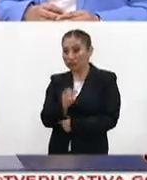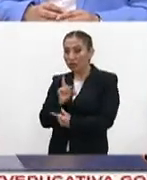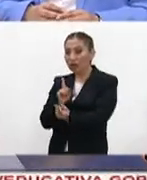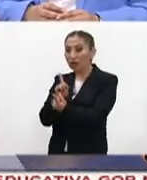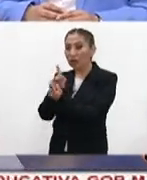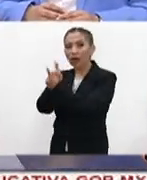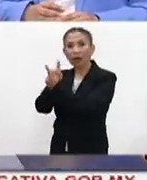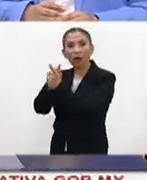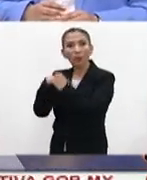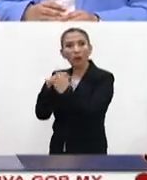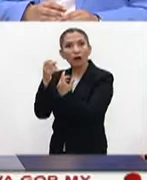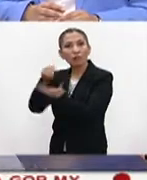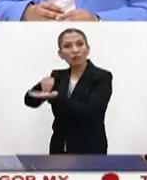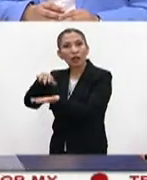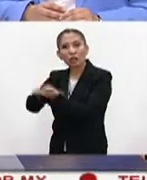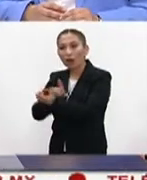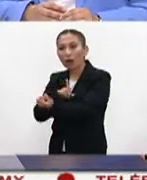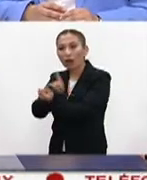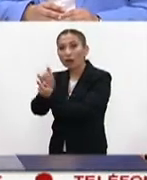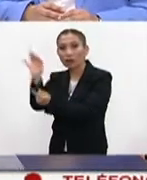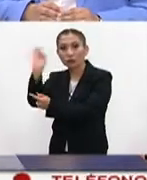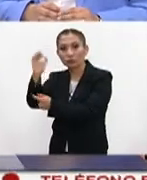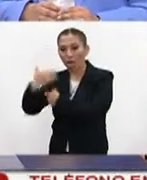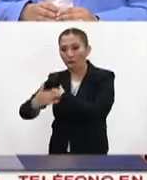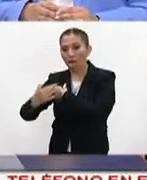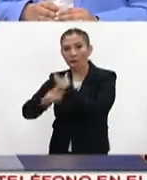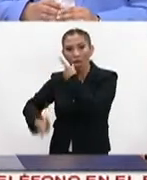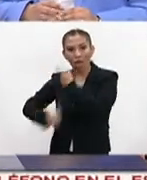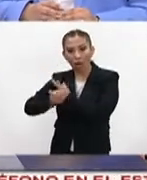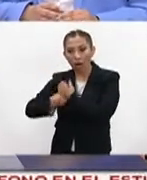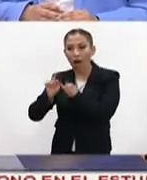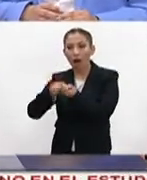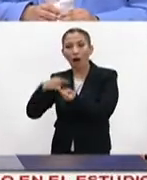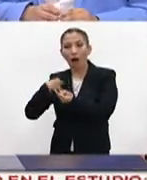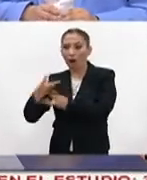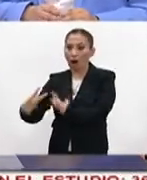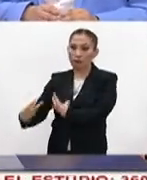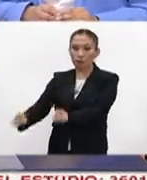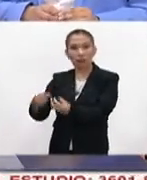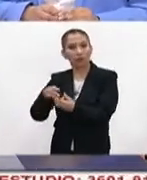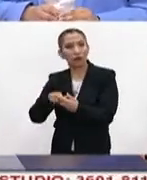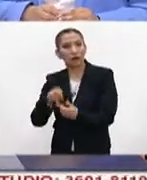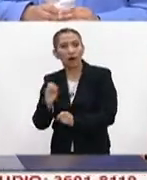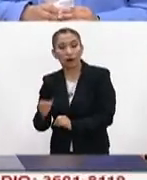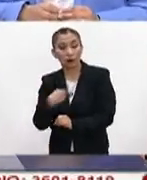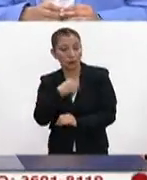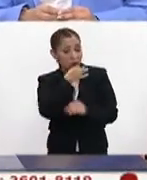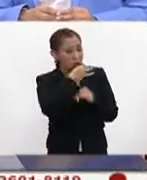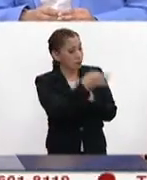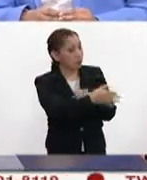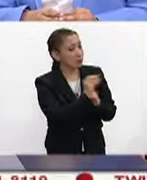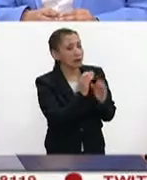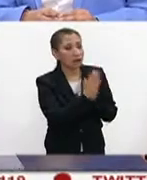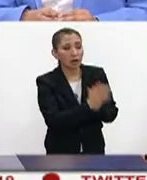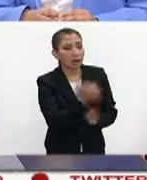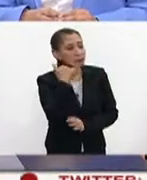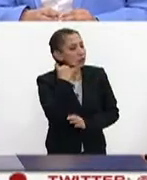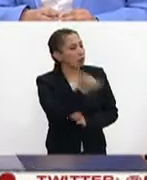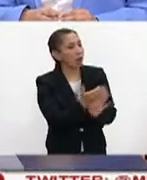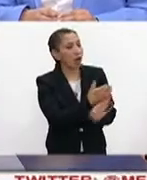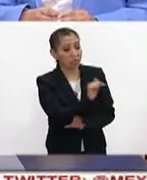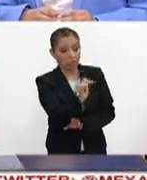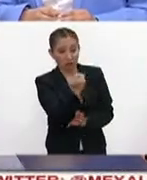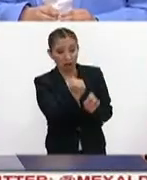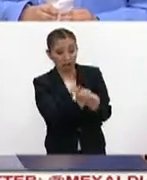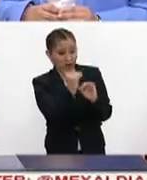sea un mayor de edad. Así es. Un pederasta. ¿Gaby? Sí, puede ser, sí, Entonces, es muy grave. Señores, no le den un celular antes de los